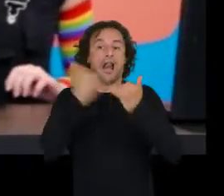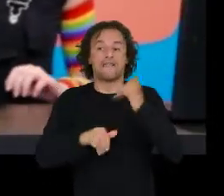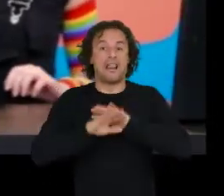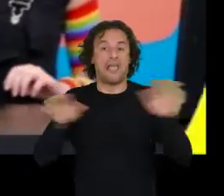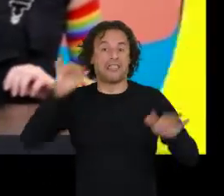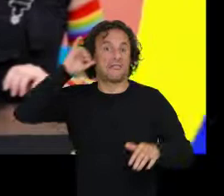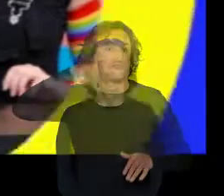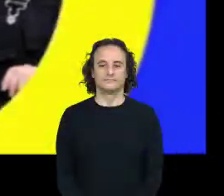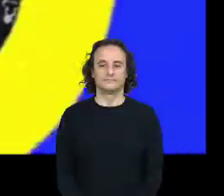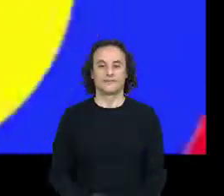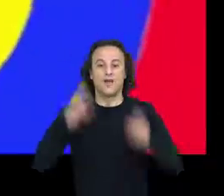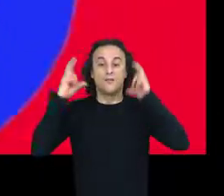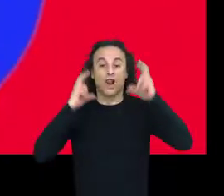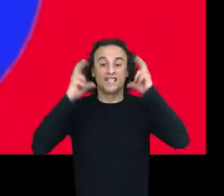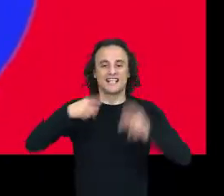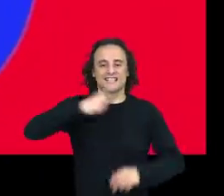Ai.